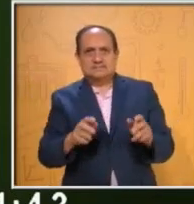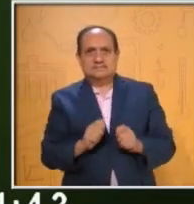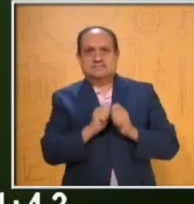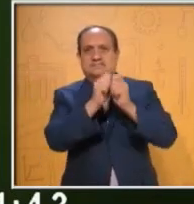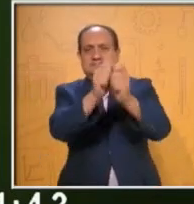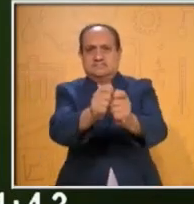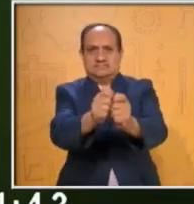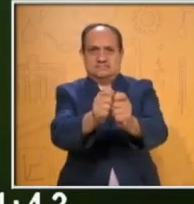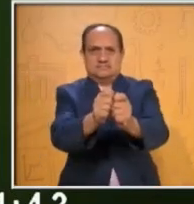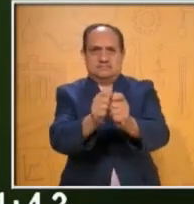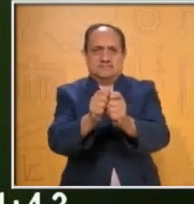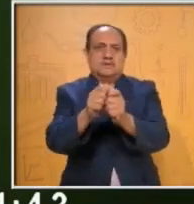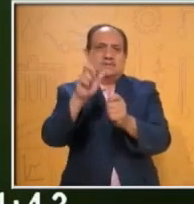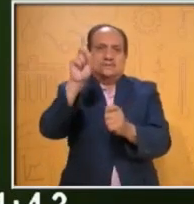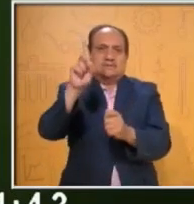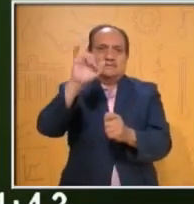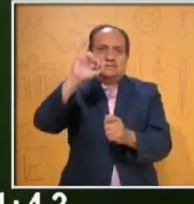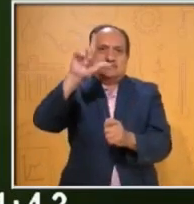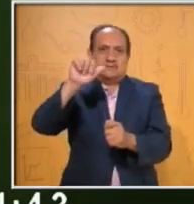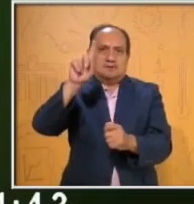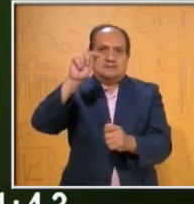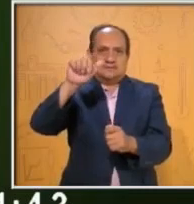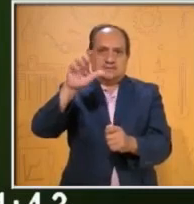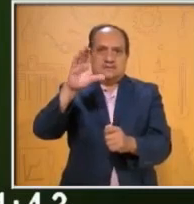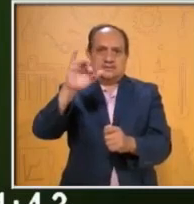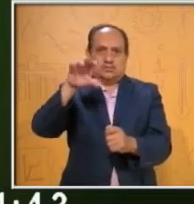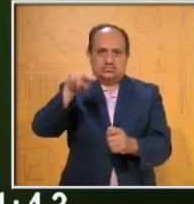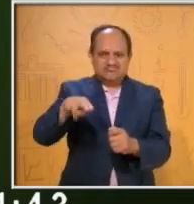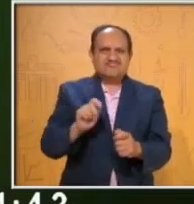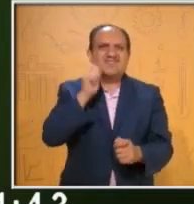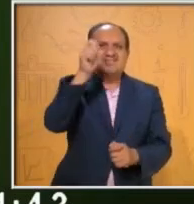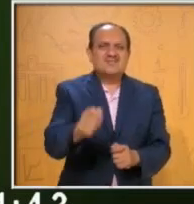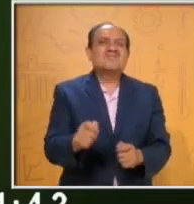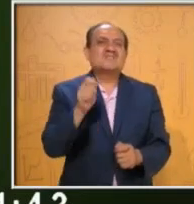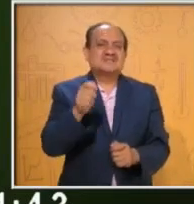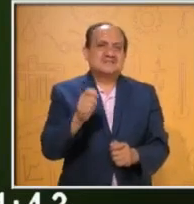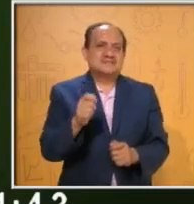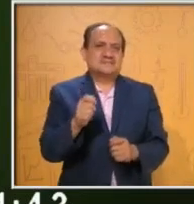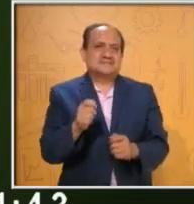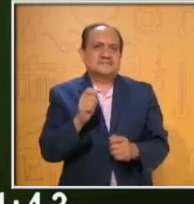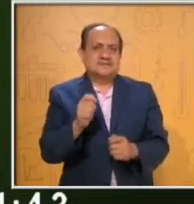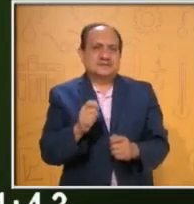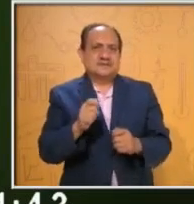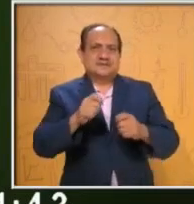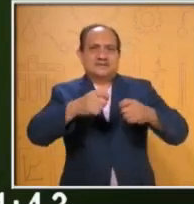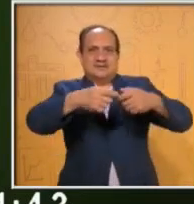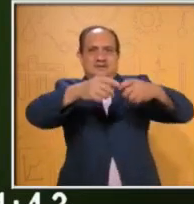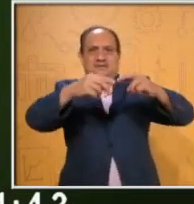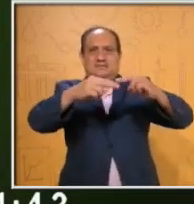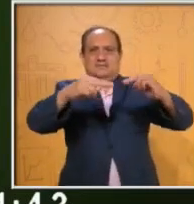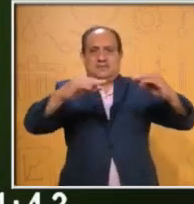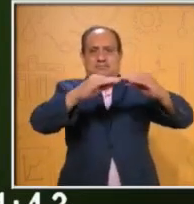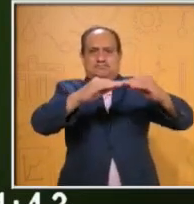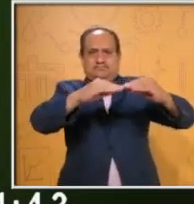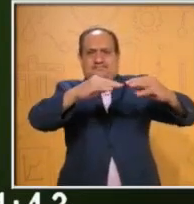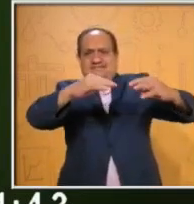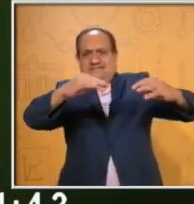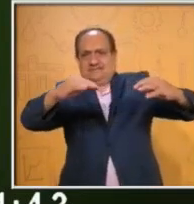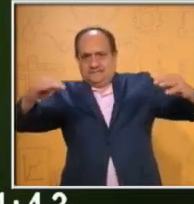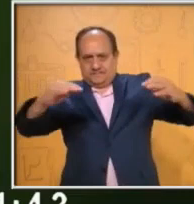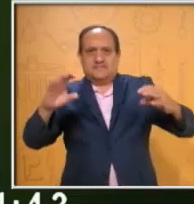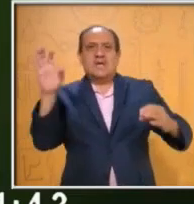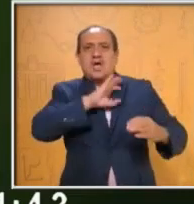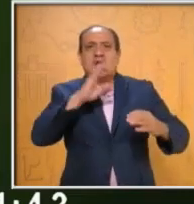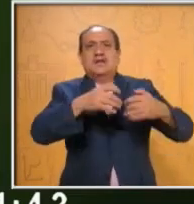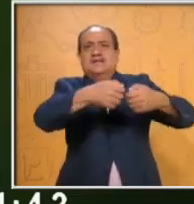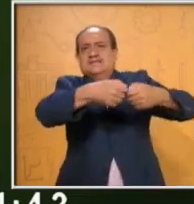la dilatación. ¿Qué es la dilatación, profe Ricky? Ok, es el aumento de tamaño de un material al calentarse,